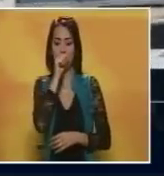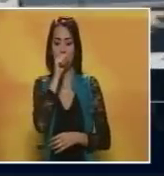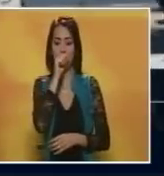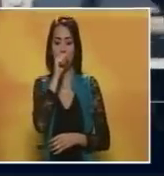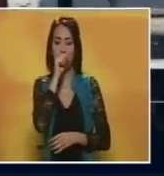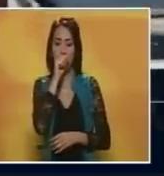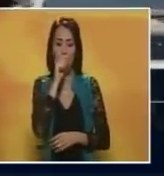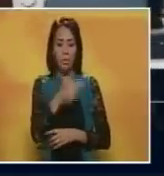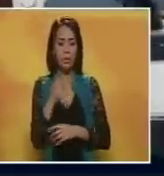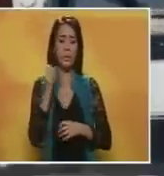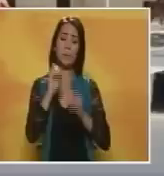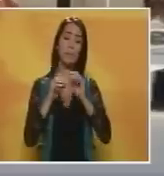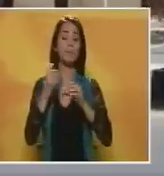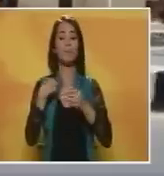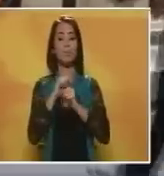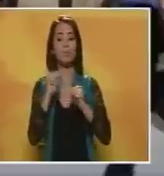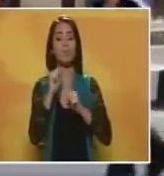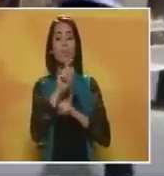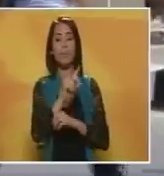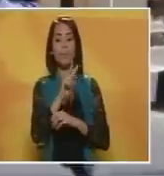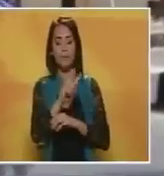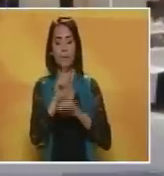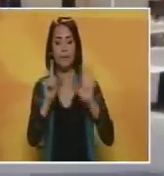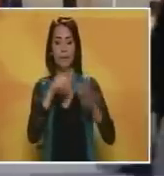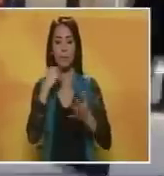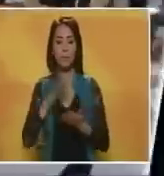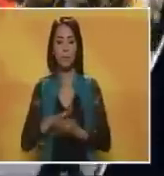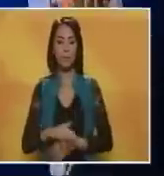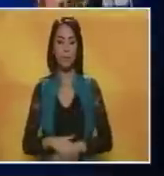y explosiones causara 26 muertos